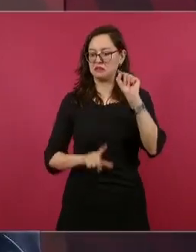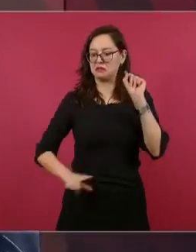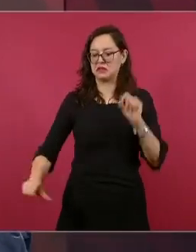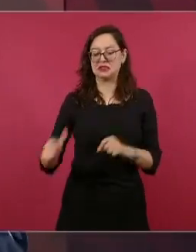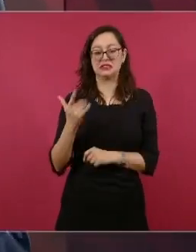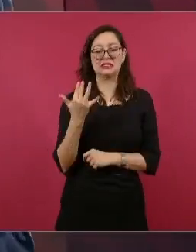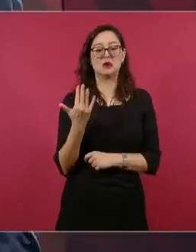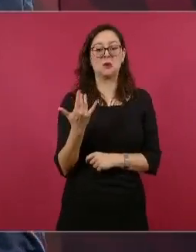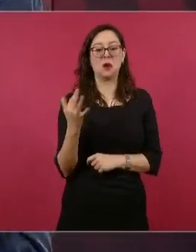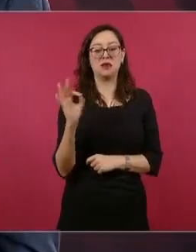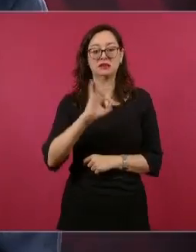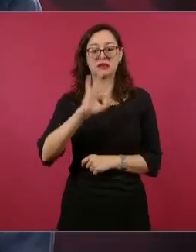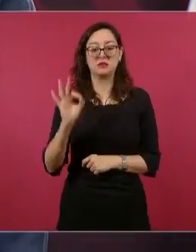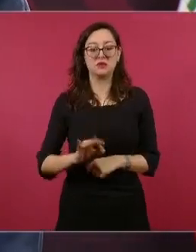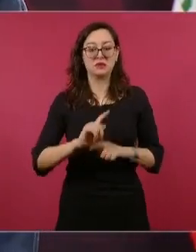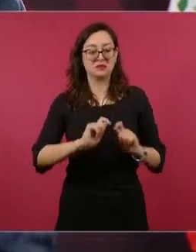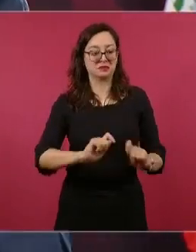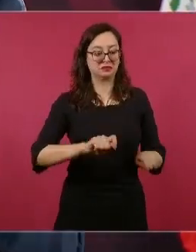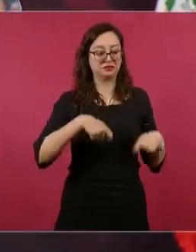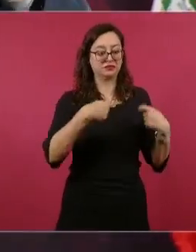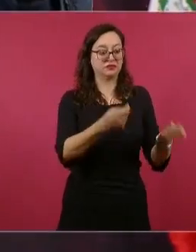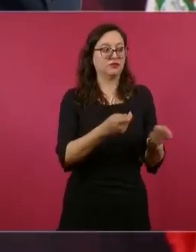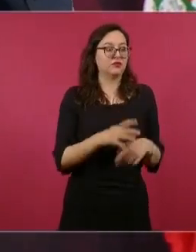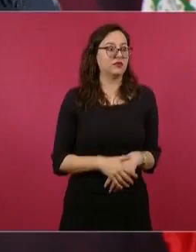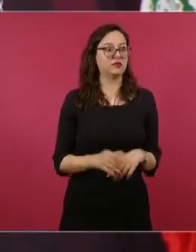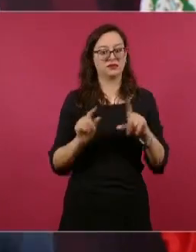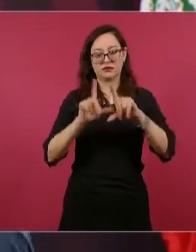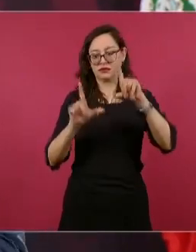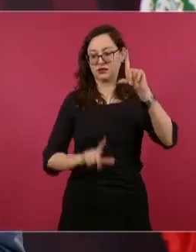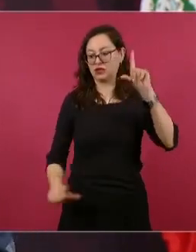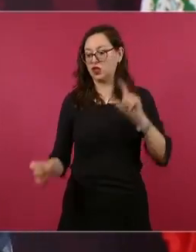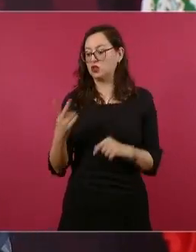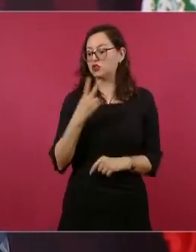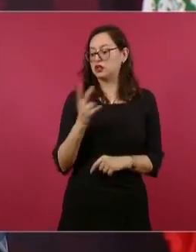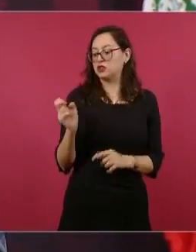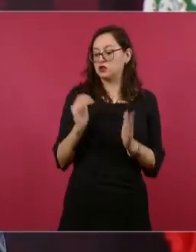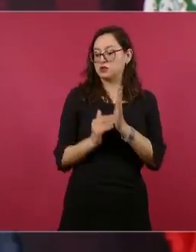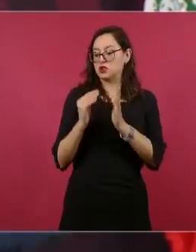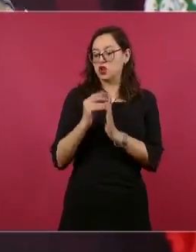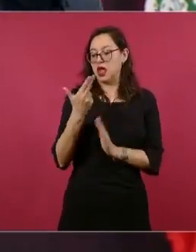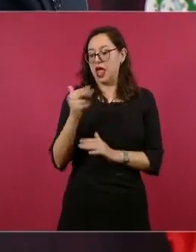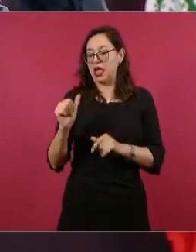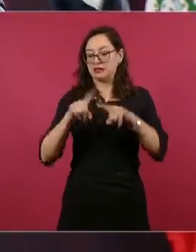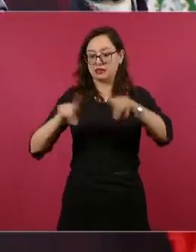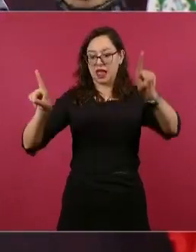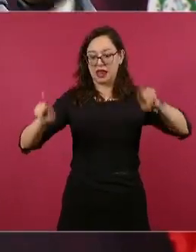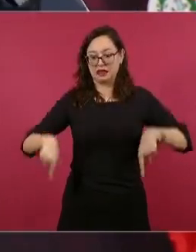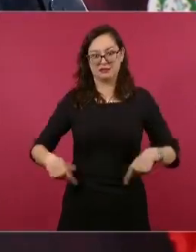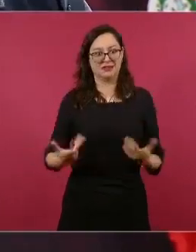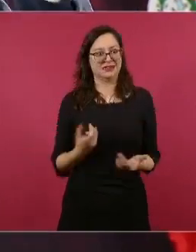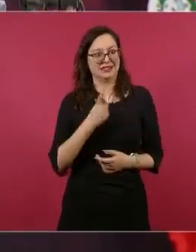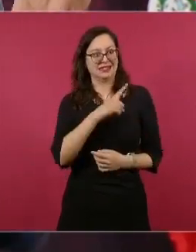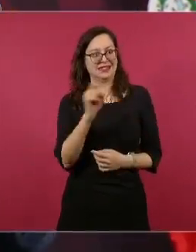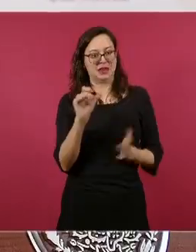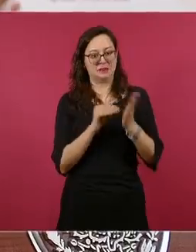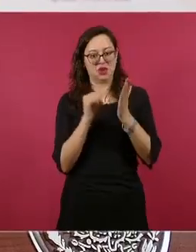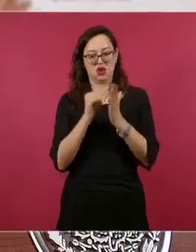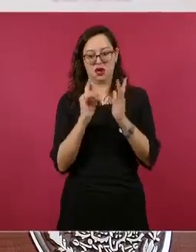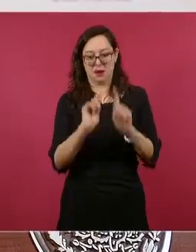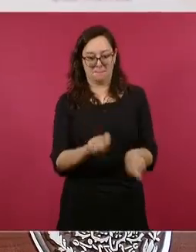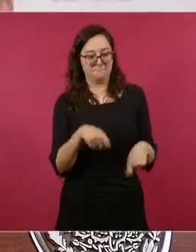que tiene 200 millones de hectáreas, les entregaron 100 millones. ¿Cuándo se van a